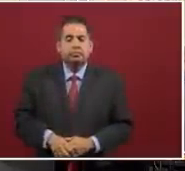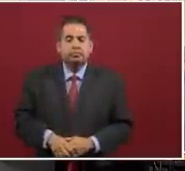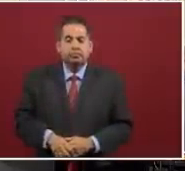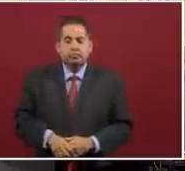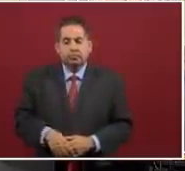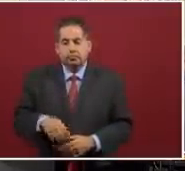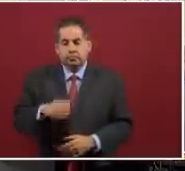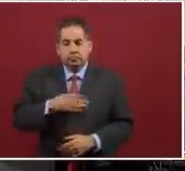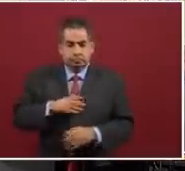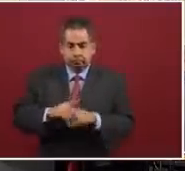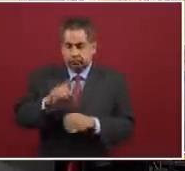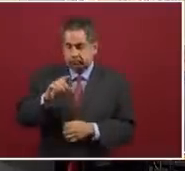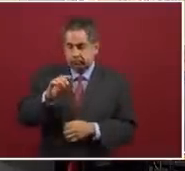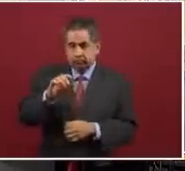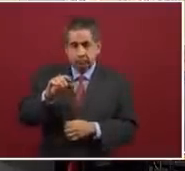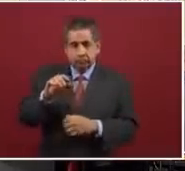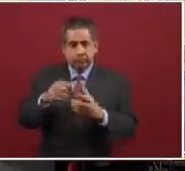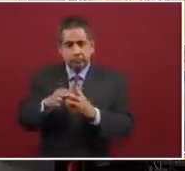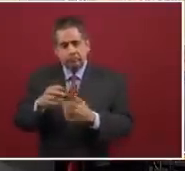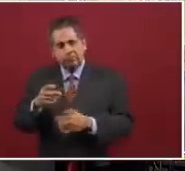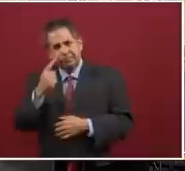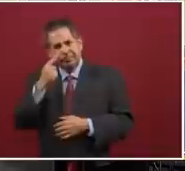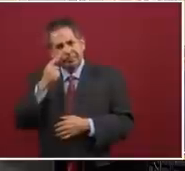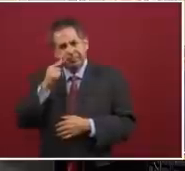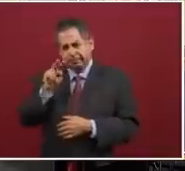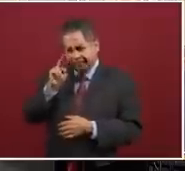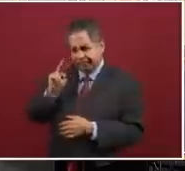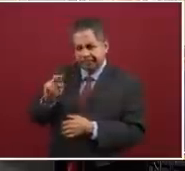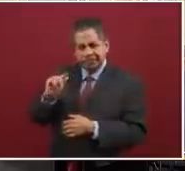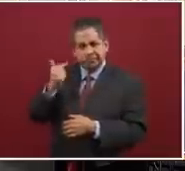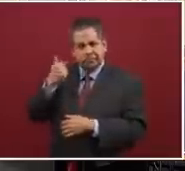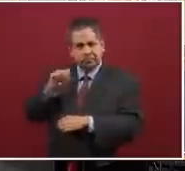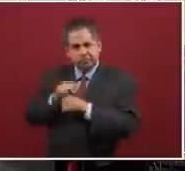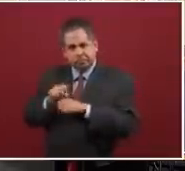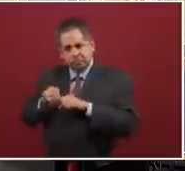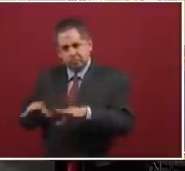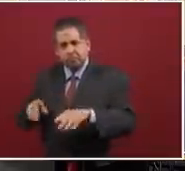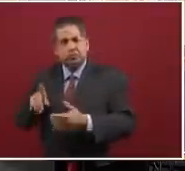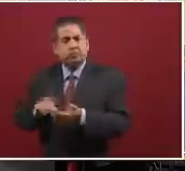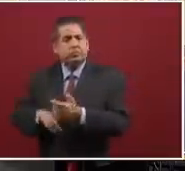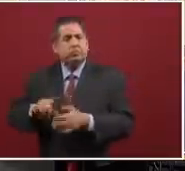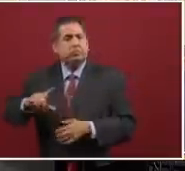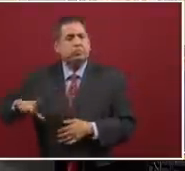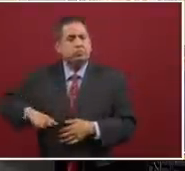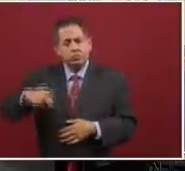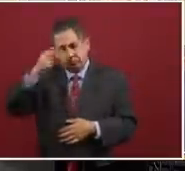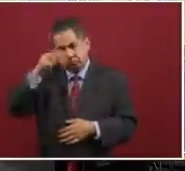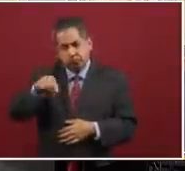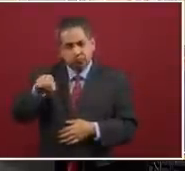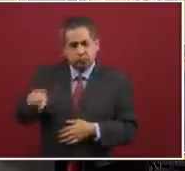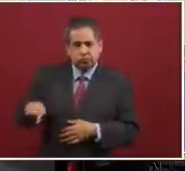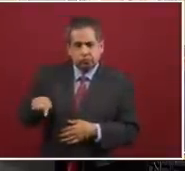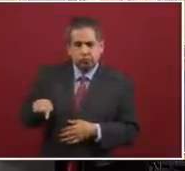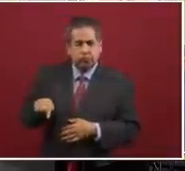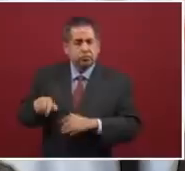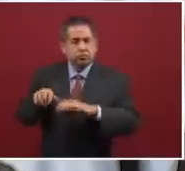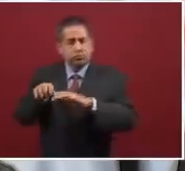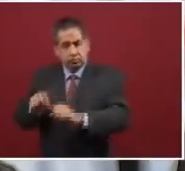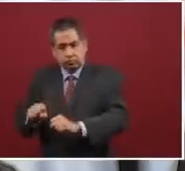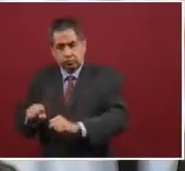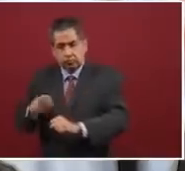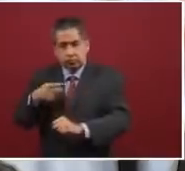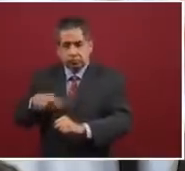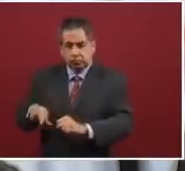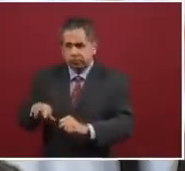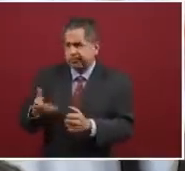Buenos días, Alberto Rodríguez, de CDP Noticias. Pero en estas imágenes que vimos de fin de semana, las autoridades mexicanas están agarrando a unas personas que no